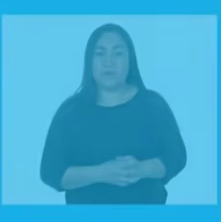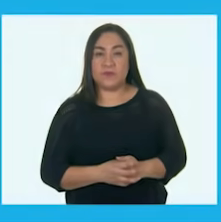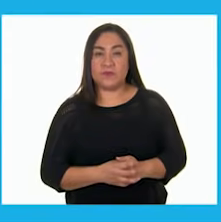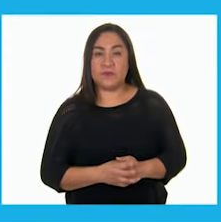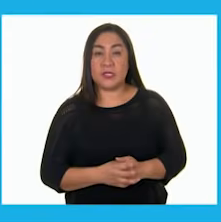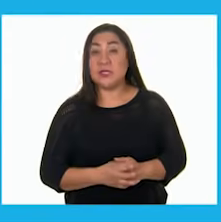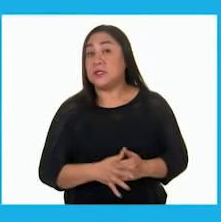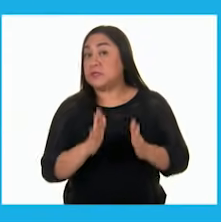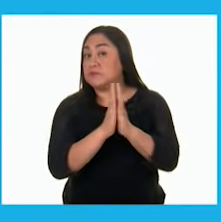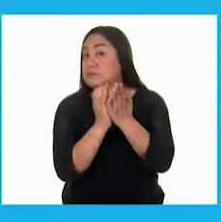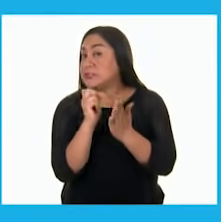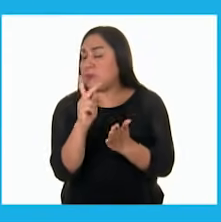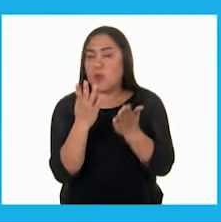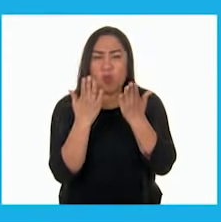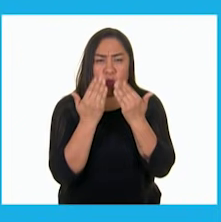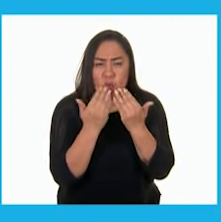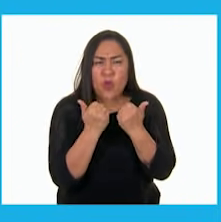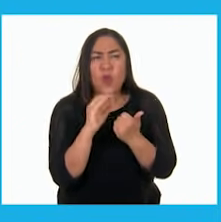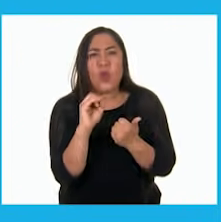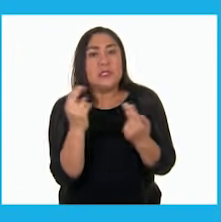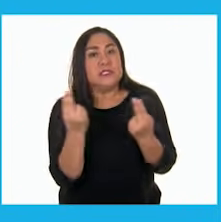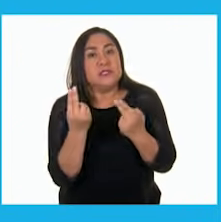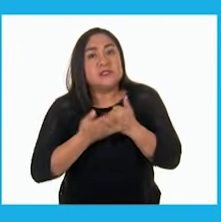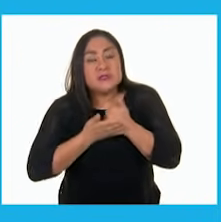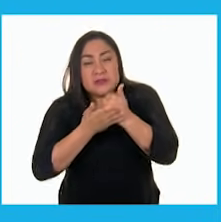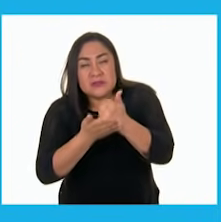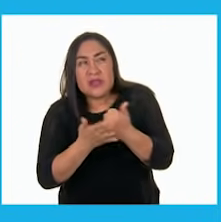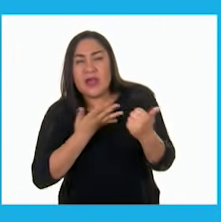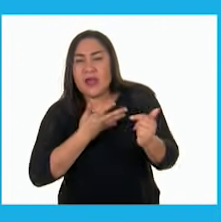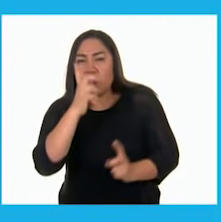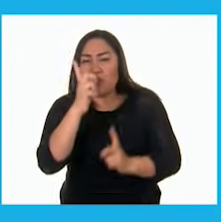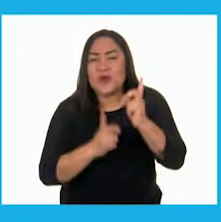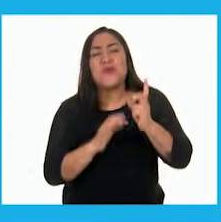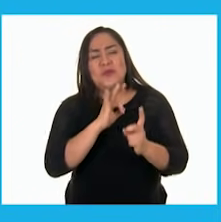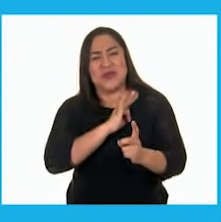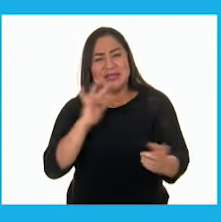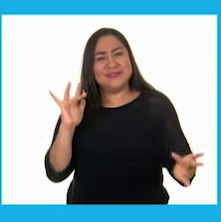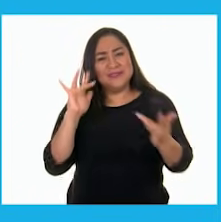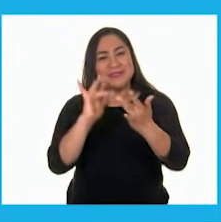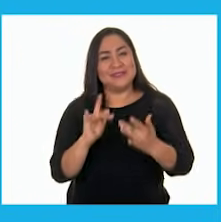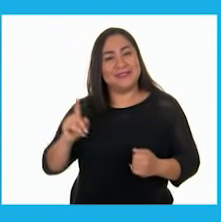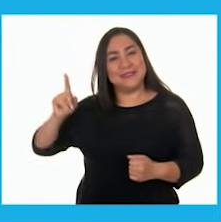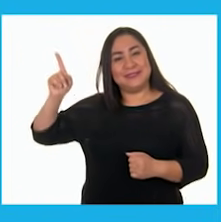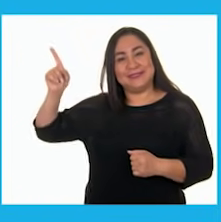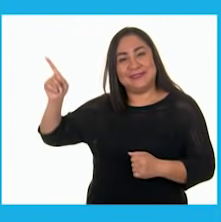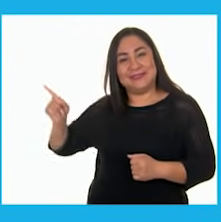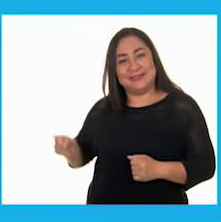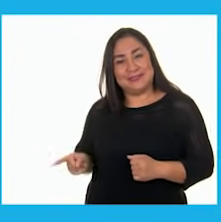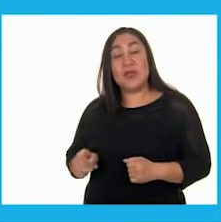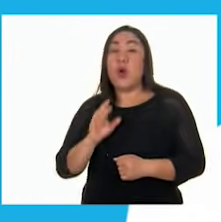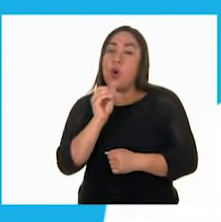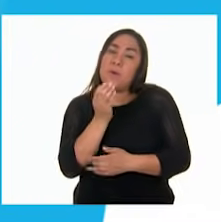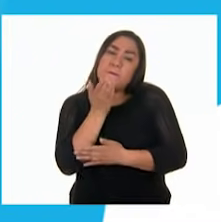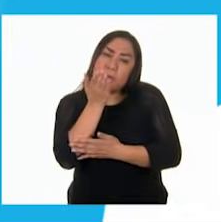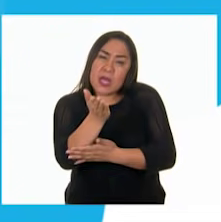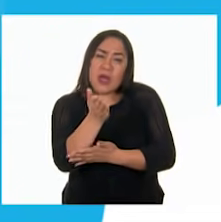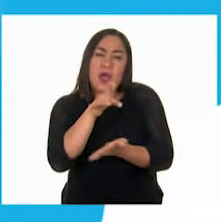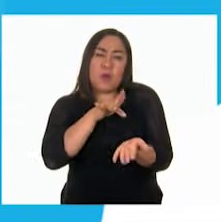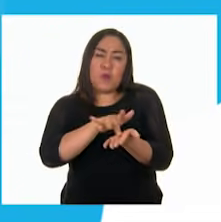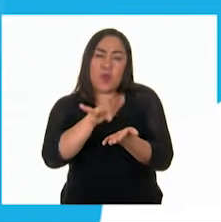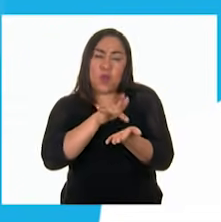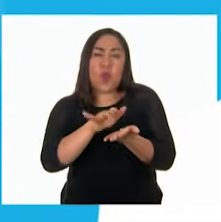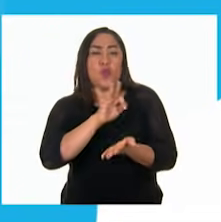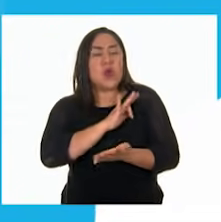Si no tienes el libro de texto o necesitas ayuda para resolver tus dudas, contáctanos. Para solicitar apoyo